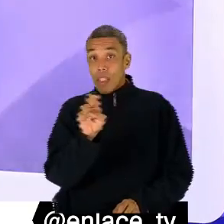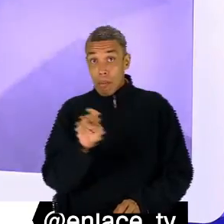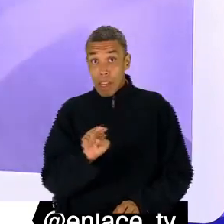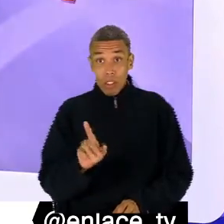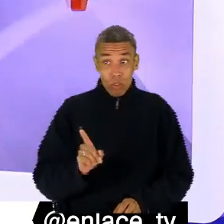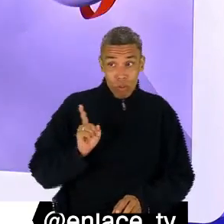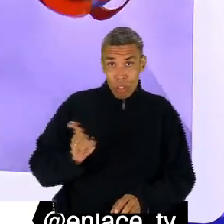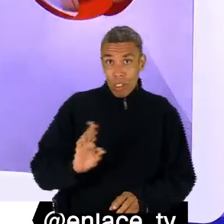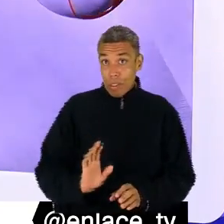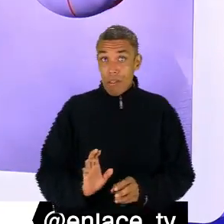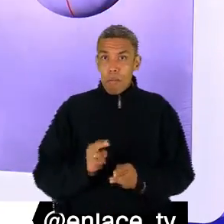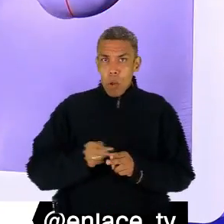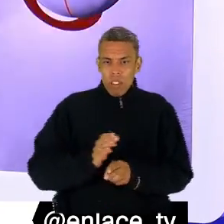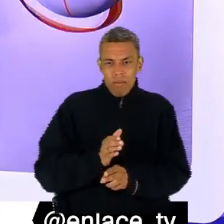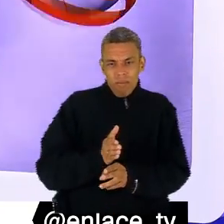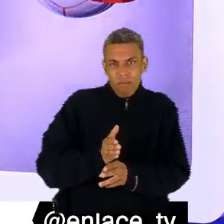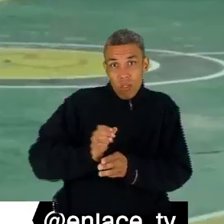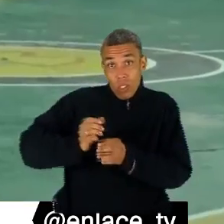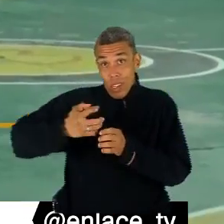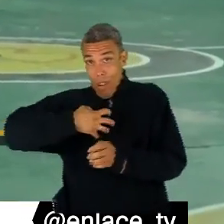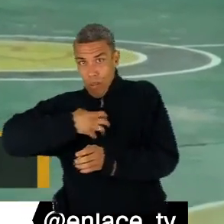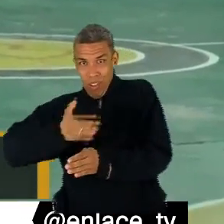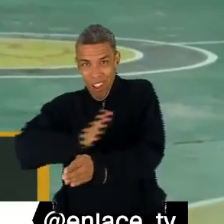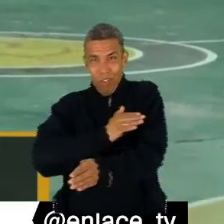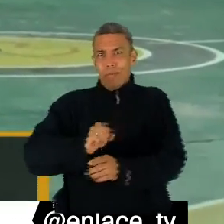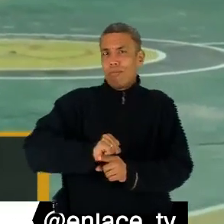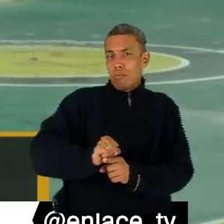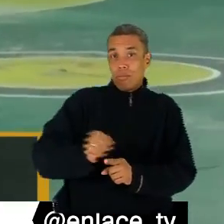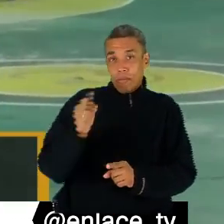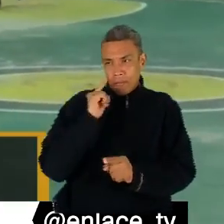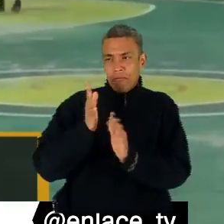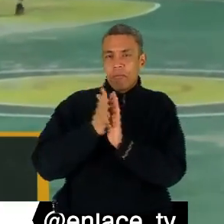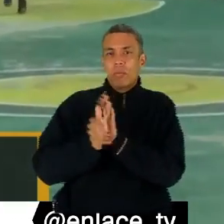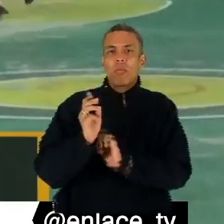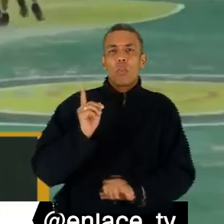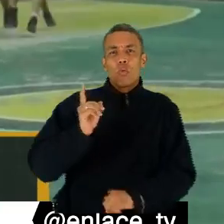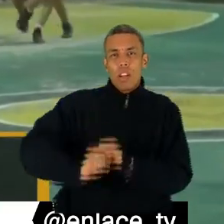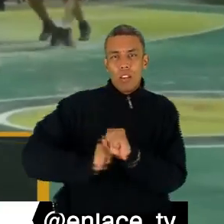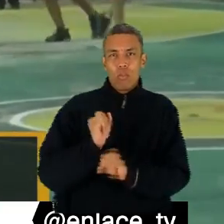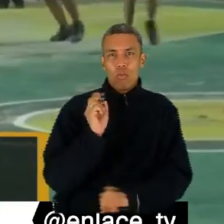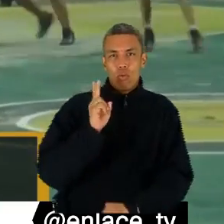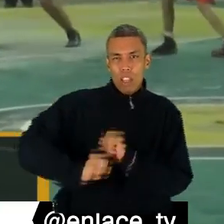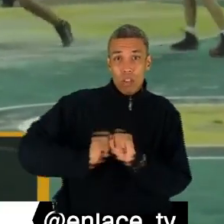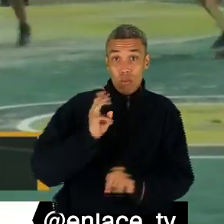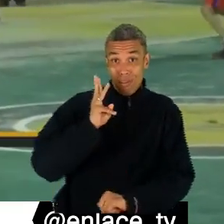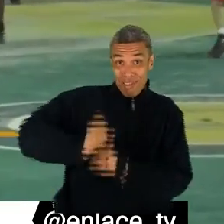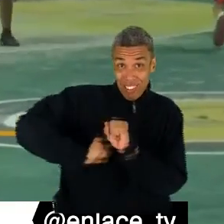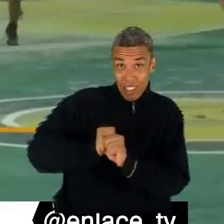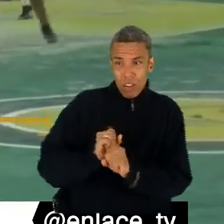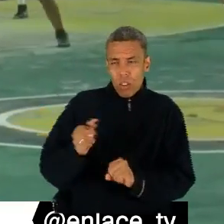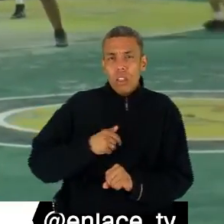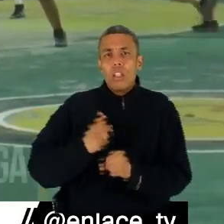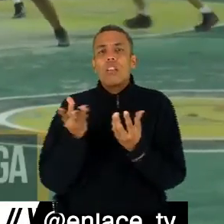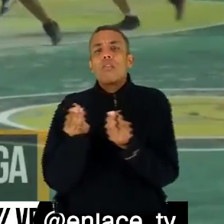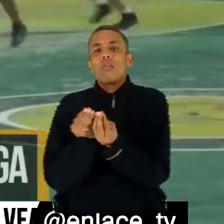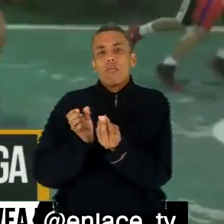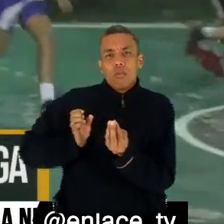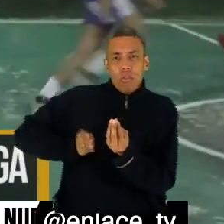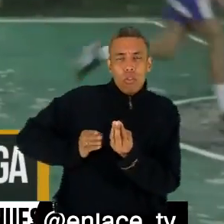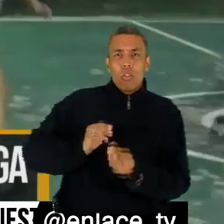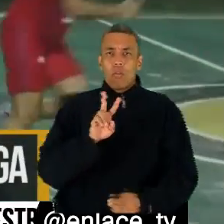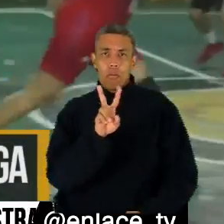zonal nacional. Durante 3 años consecutivos, el Club Deportivo de Baloncesto 26 de marzo se ha mantenido, según su